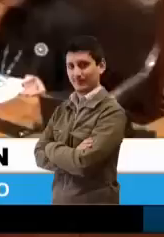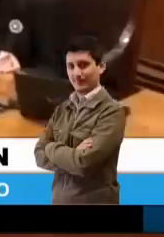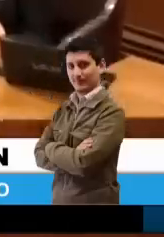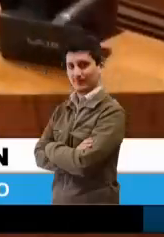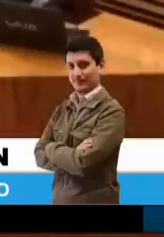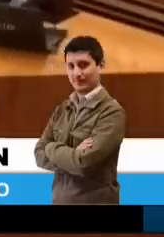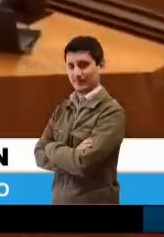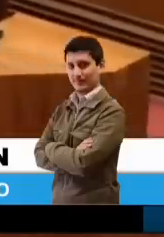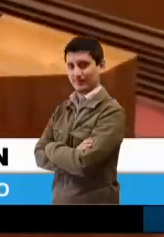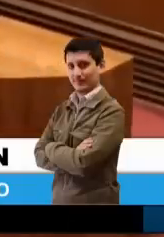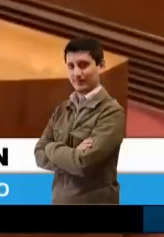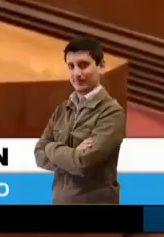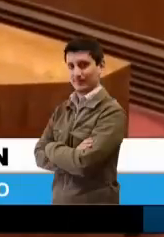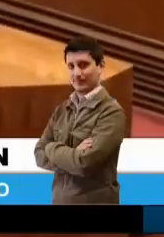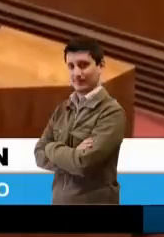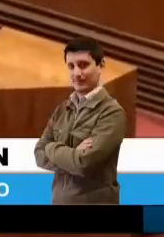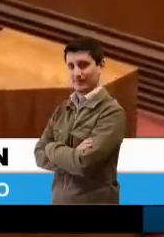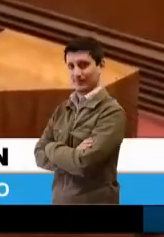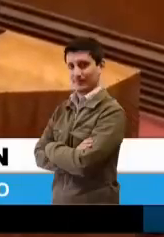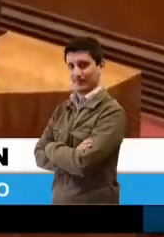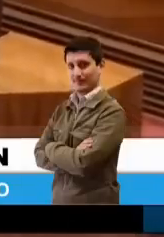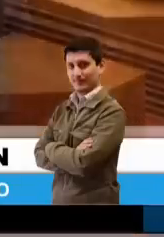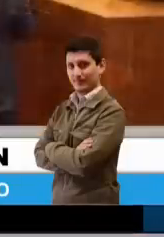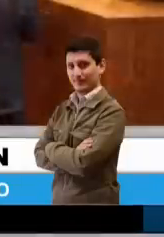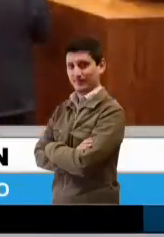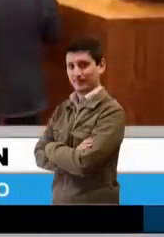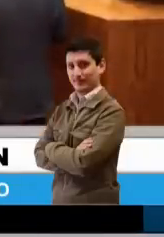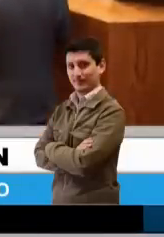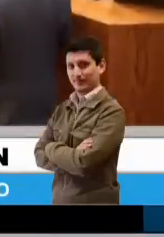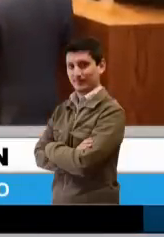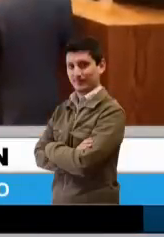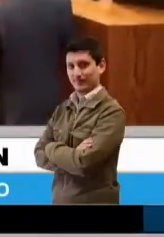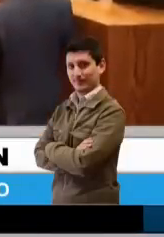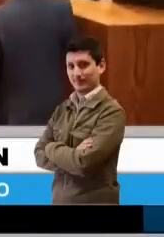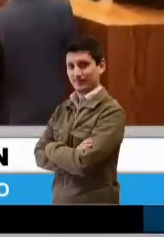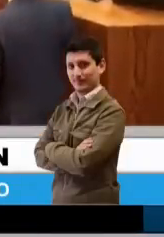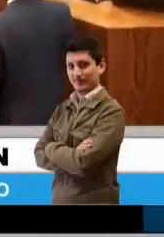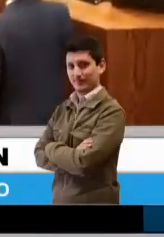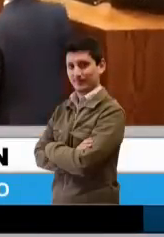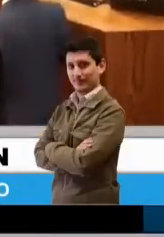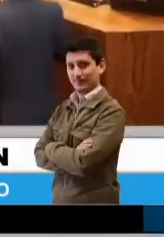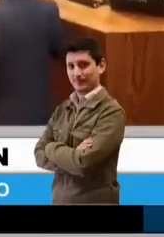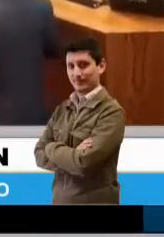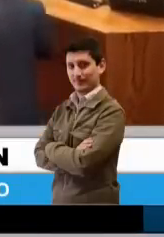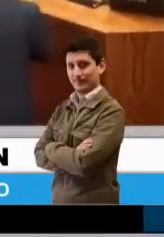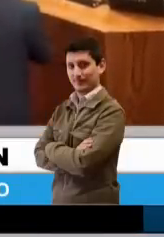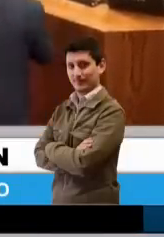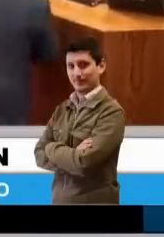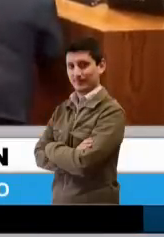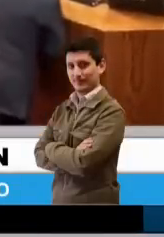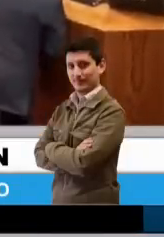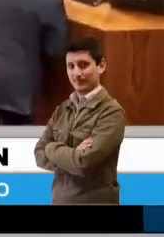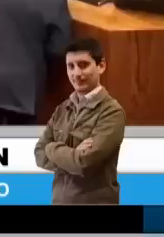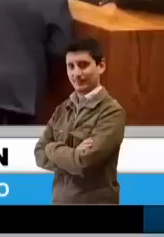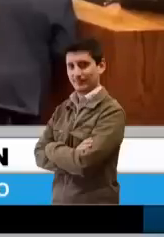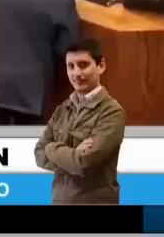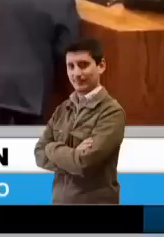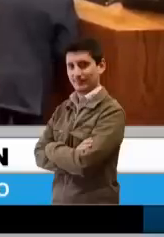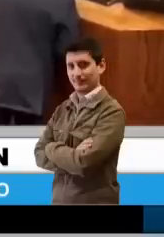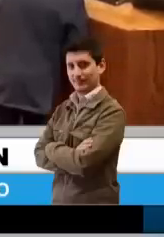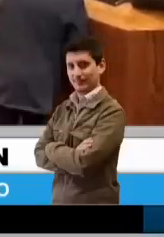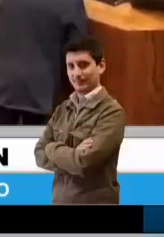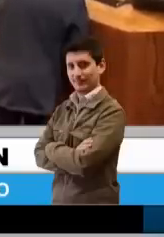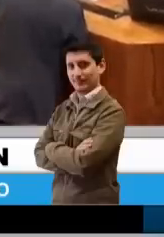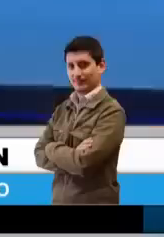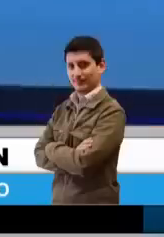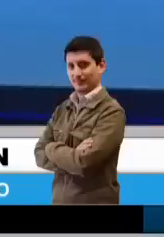cierta integralidad, como tú dices, Tomás? Bueno, esto hasta ante la mirada, digamos, paciente del ministro, después le tocó su turno y todos